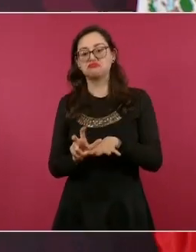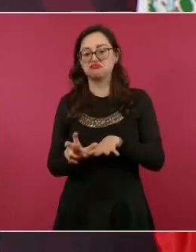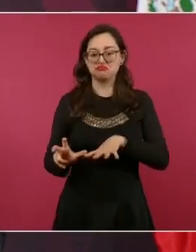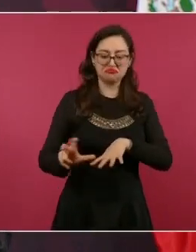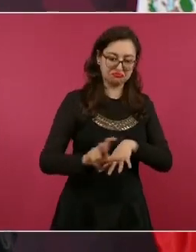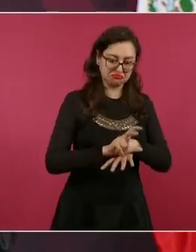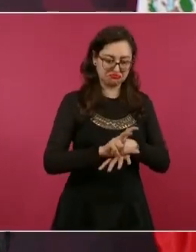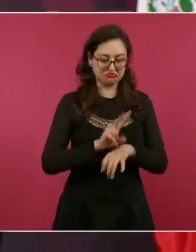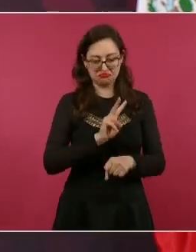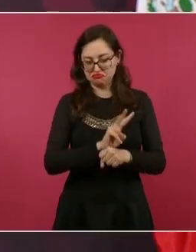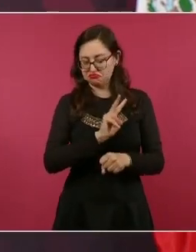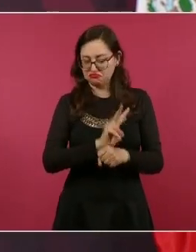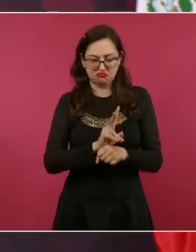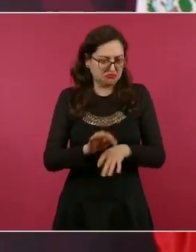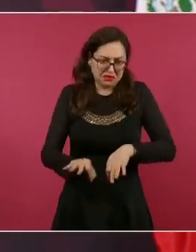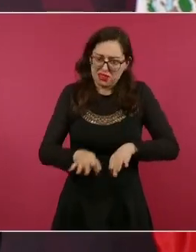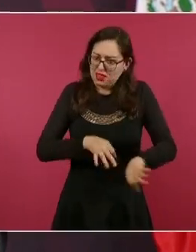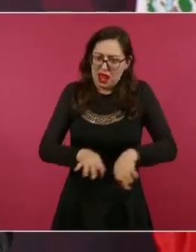Seguimos trabajando.